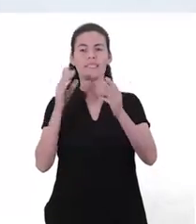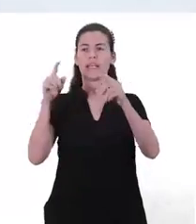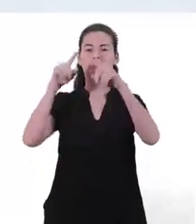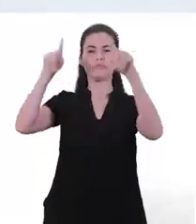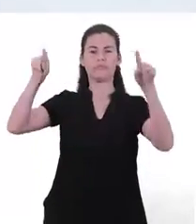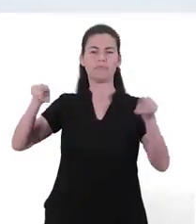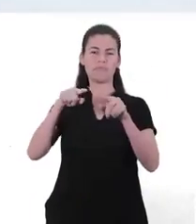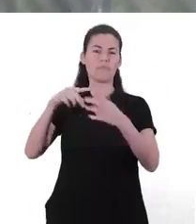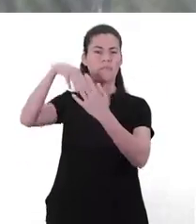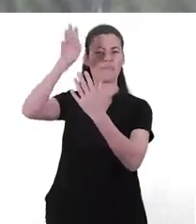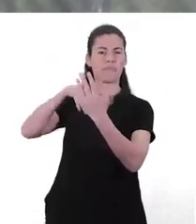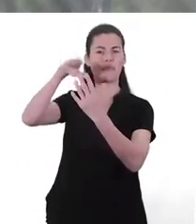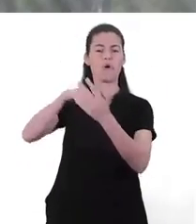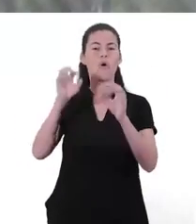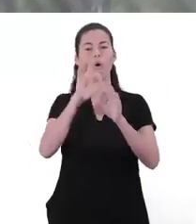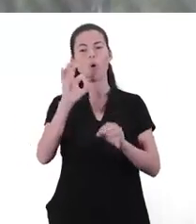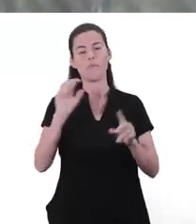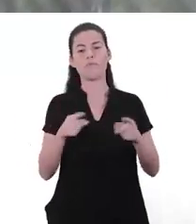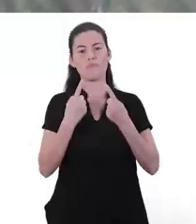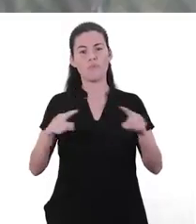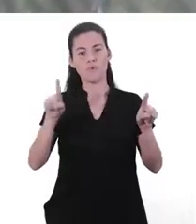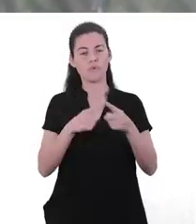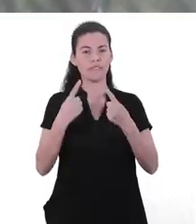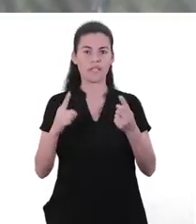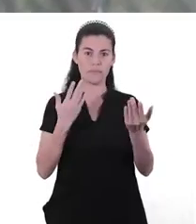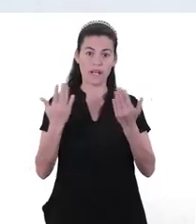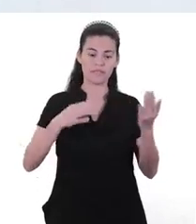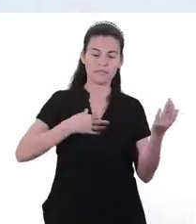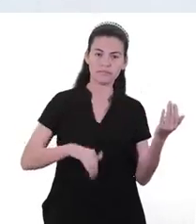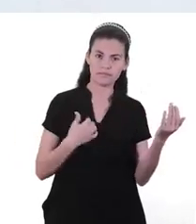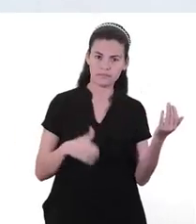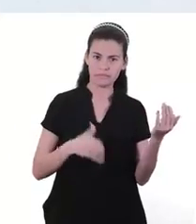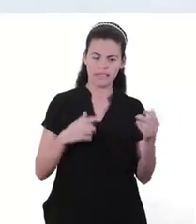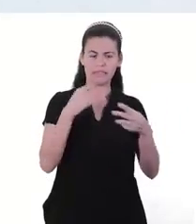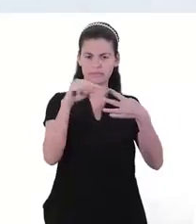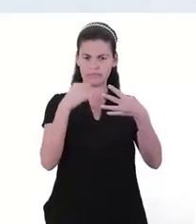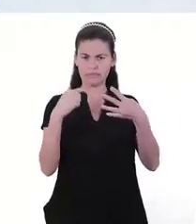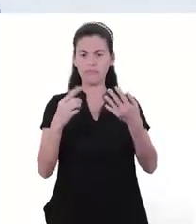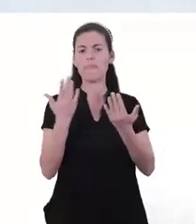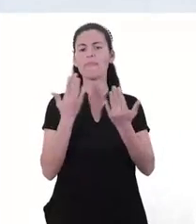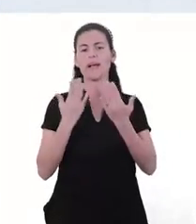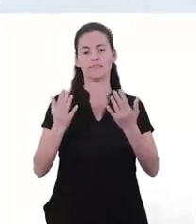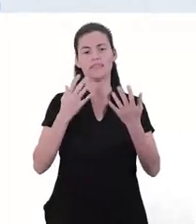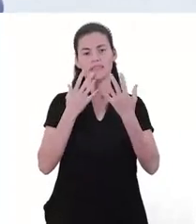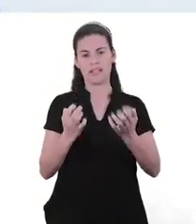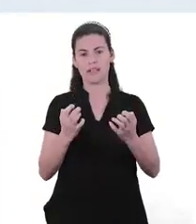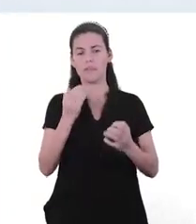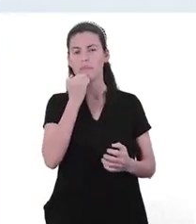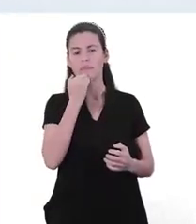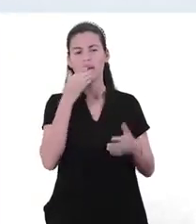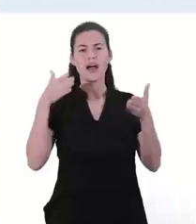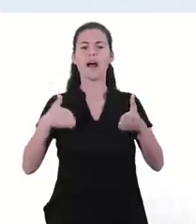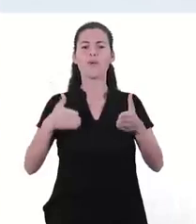que canta o muy bien, o instrumentos musicales que se ejecutan casi a la perfección, ¿verdad? Pero ¿cómo podemos bajar un poco la línea y